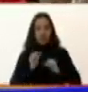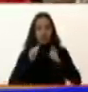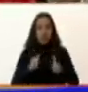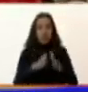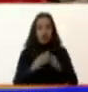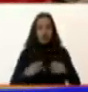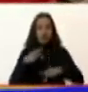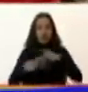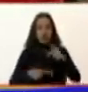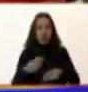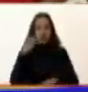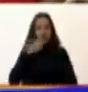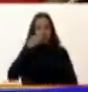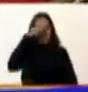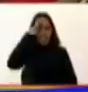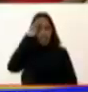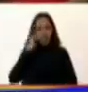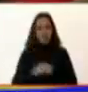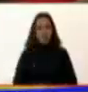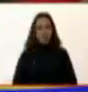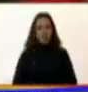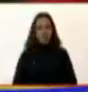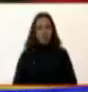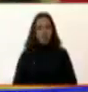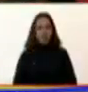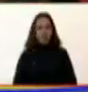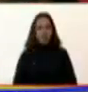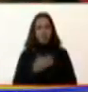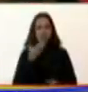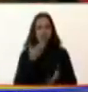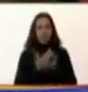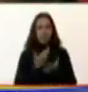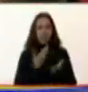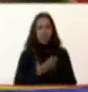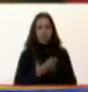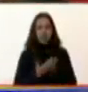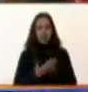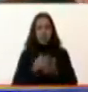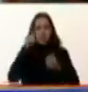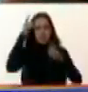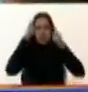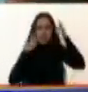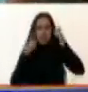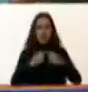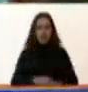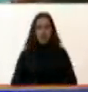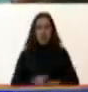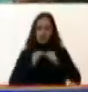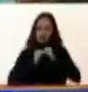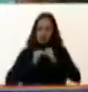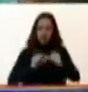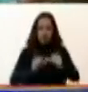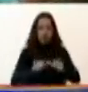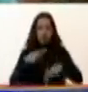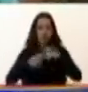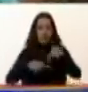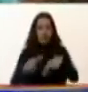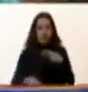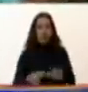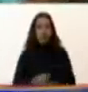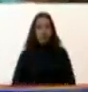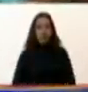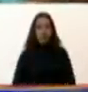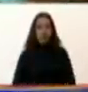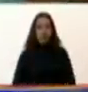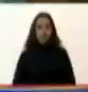proceso, Fidel. Y gracias a Chávez, que la continuó. Y